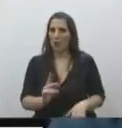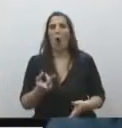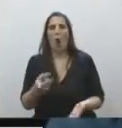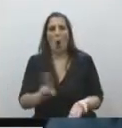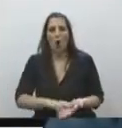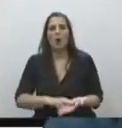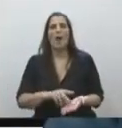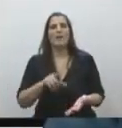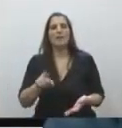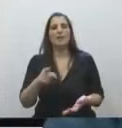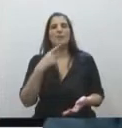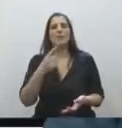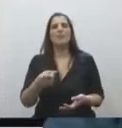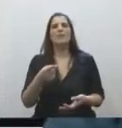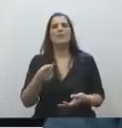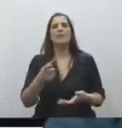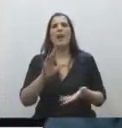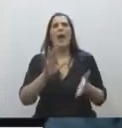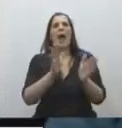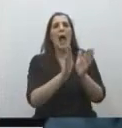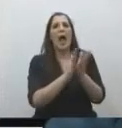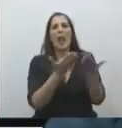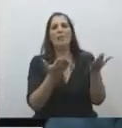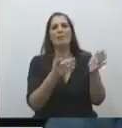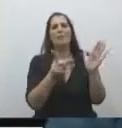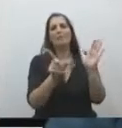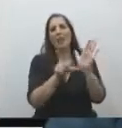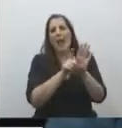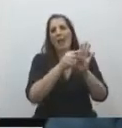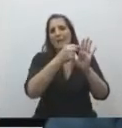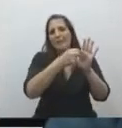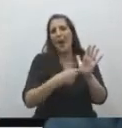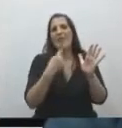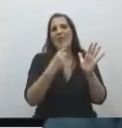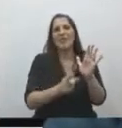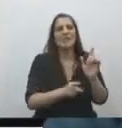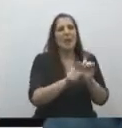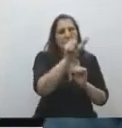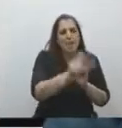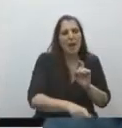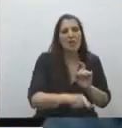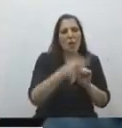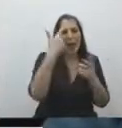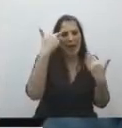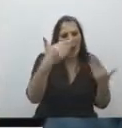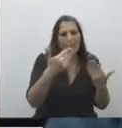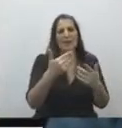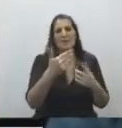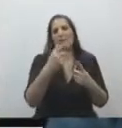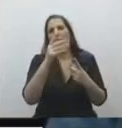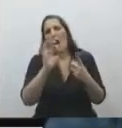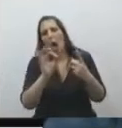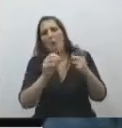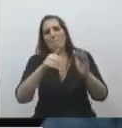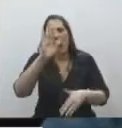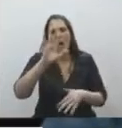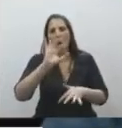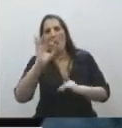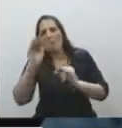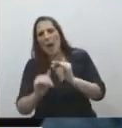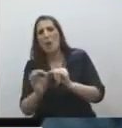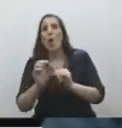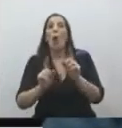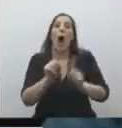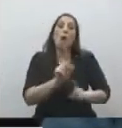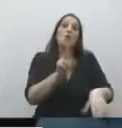ese sueño. Lamentablemente, cuando uno va creciendo y va viendo cosas y demás, a veces algunos se van